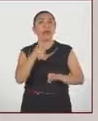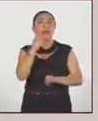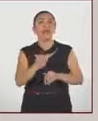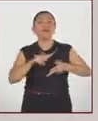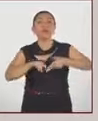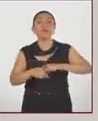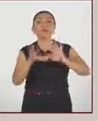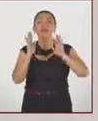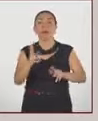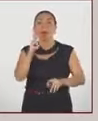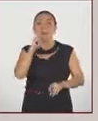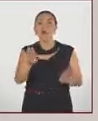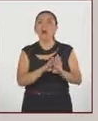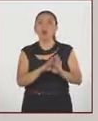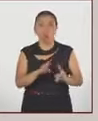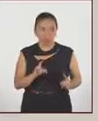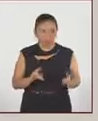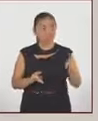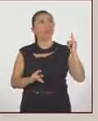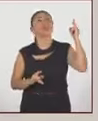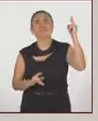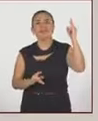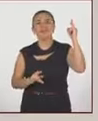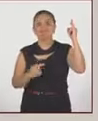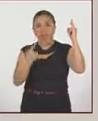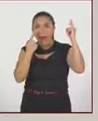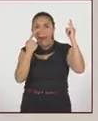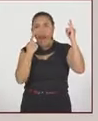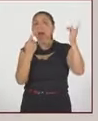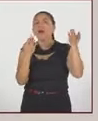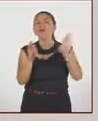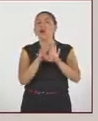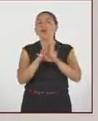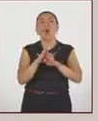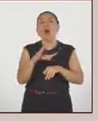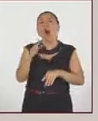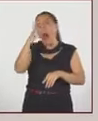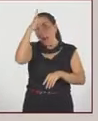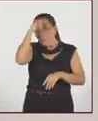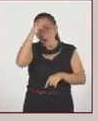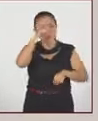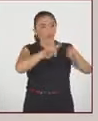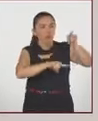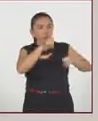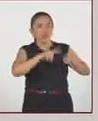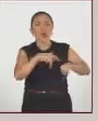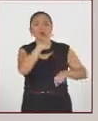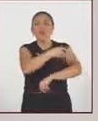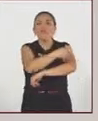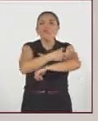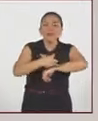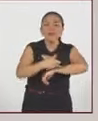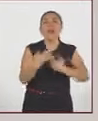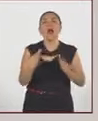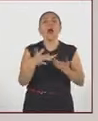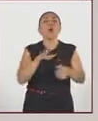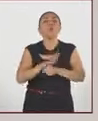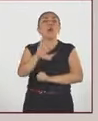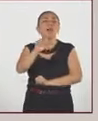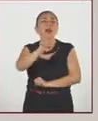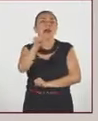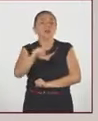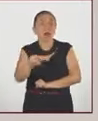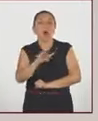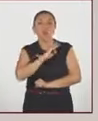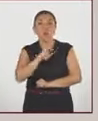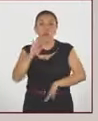el estirón puberal, ¿no? Que dependiendo la talla blanco familiar, la raza, pueden llegar a incrementarse de 8 a